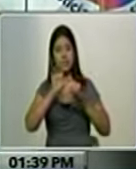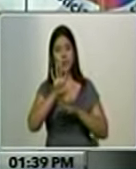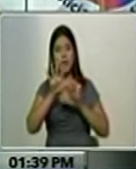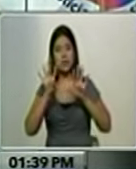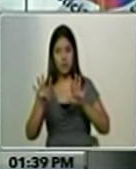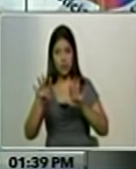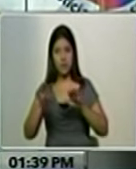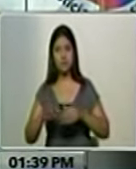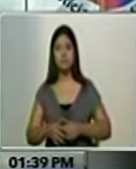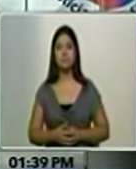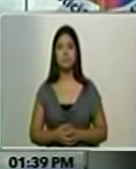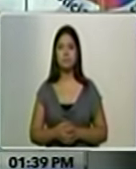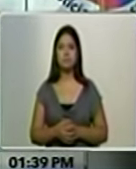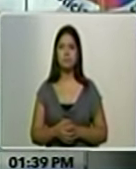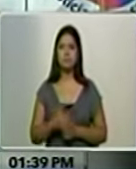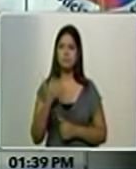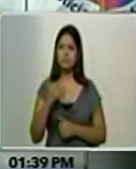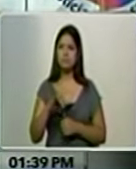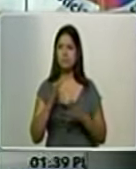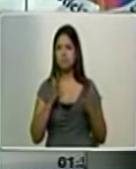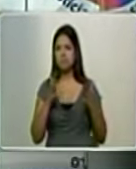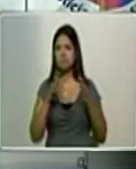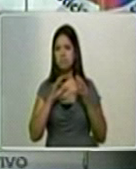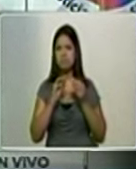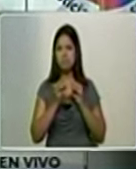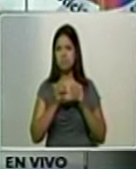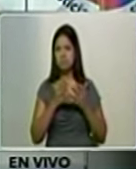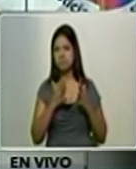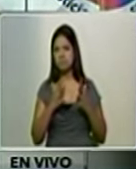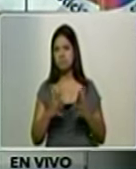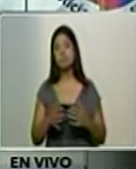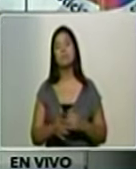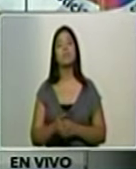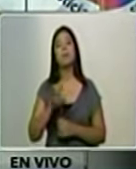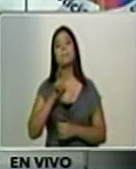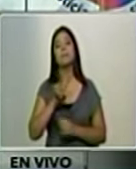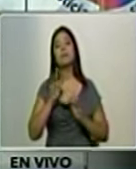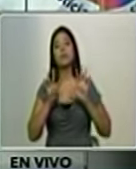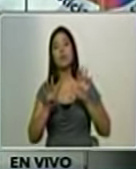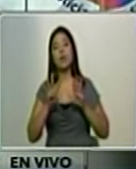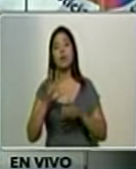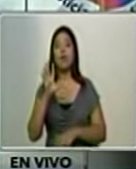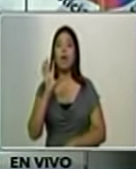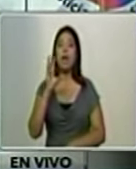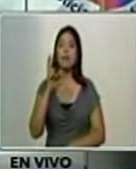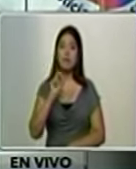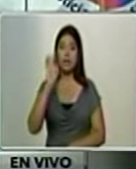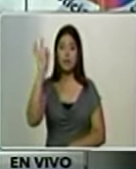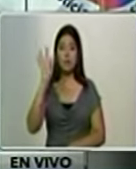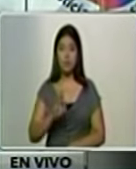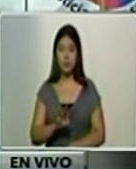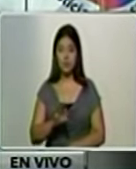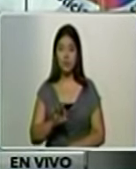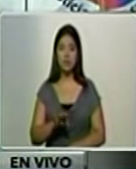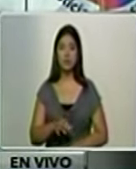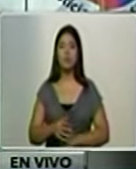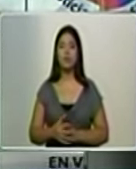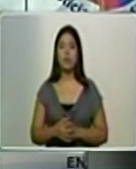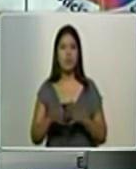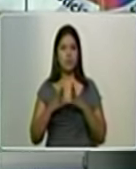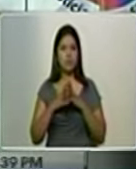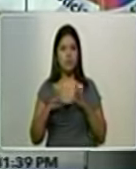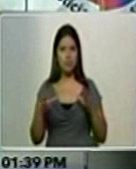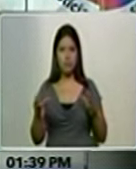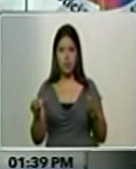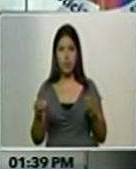36.659, ¿no? Ahí hay una proporción, más o menos el 29 al 30% de las detenciones han sido en